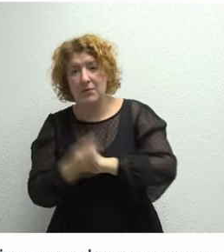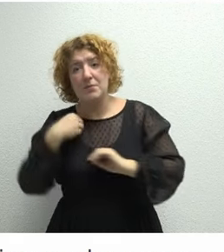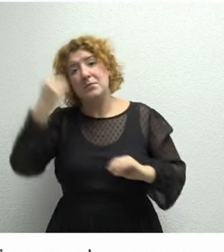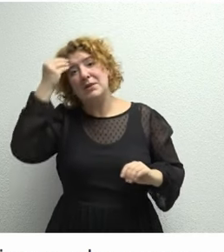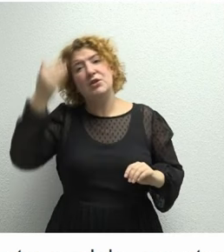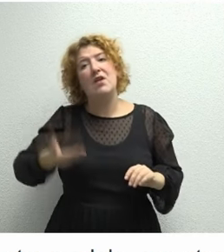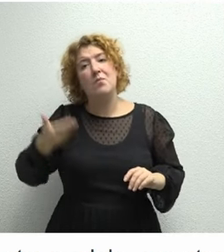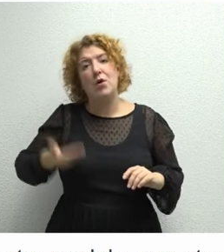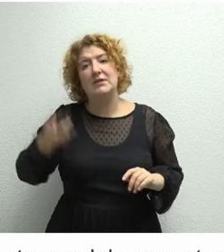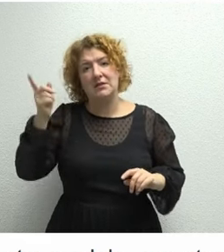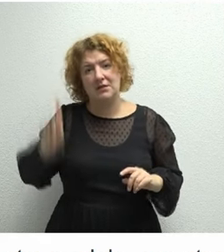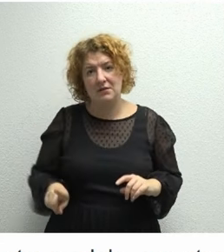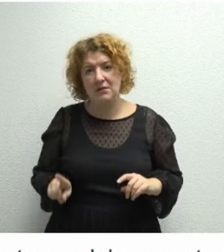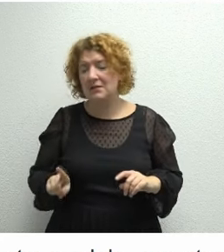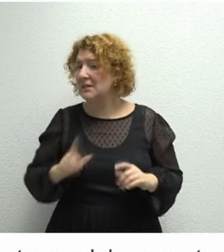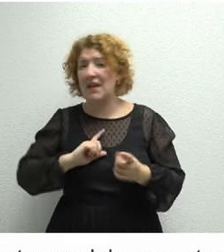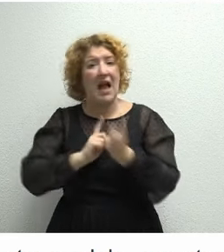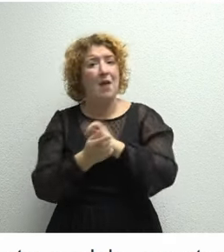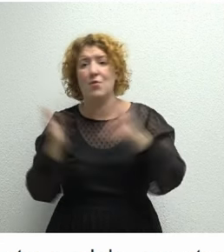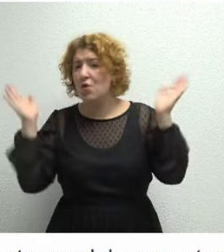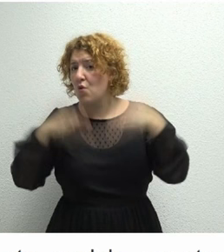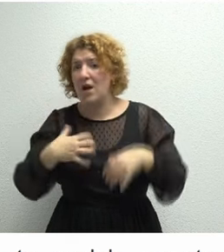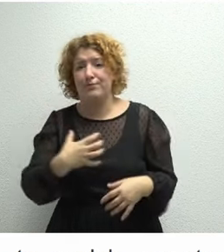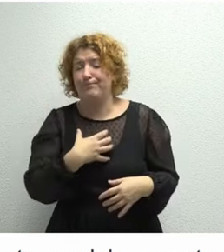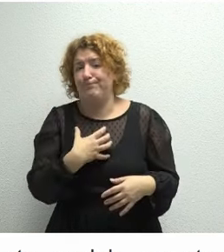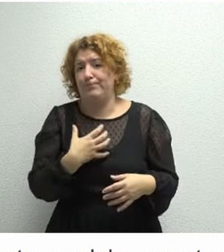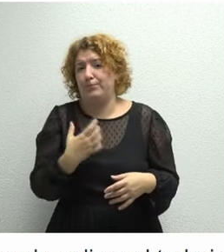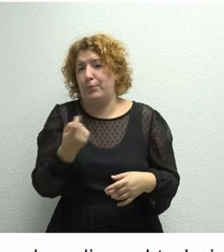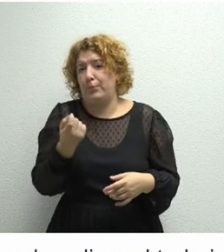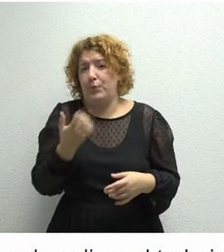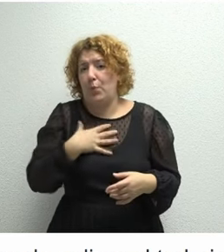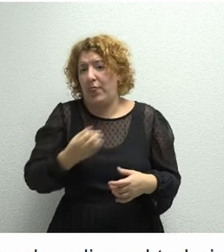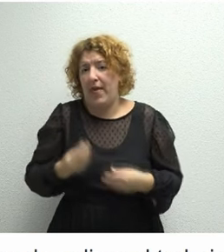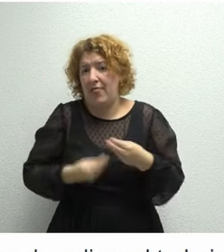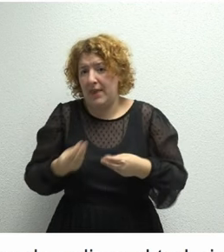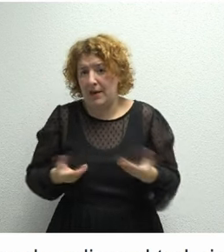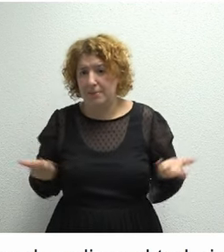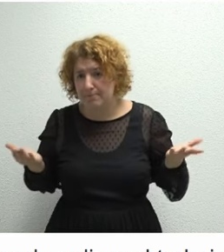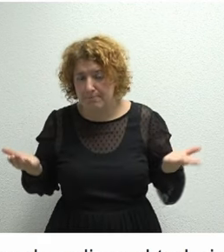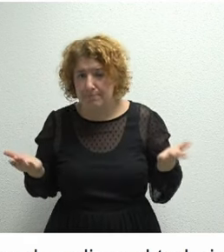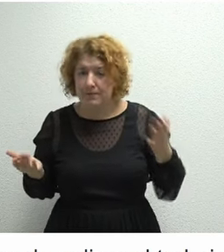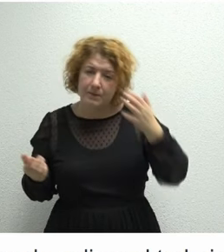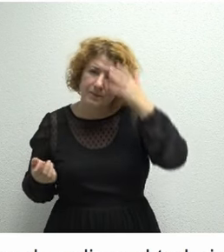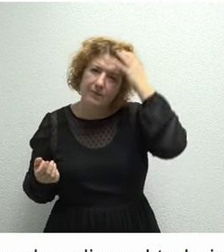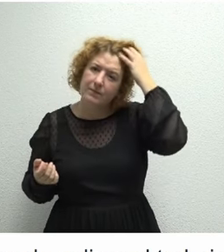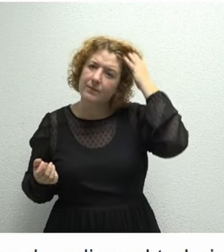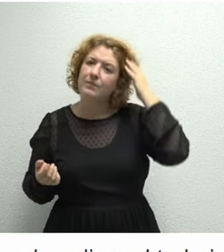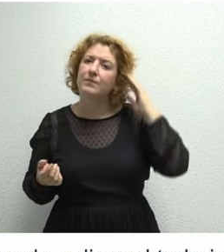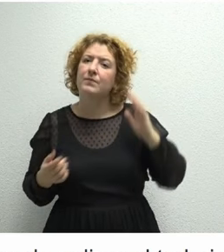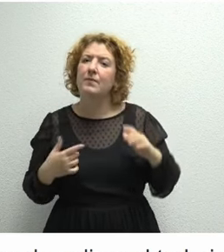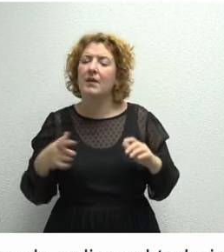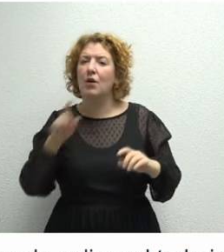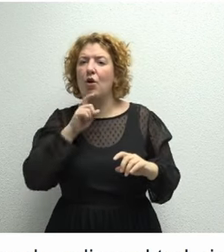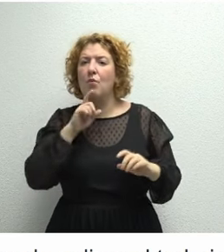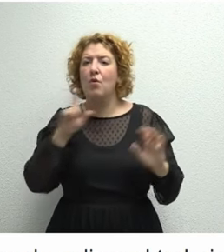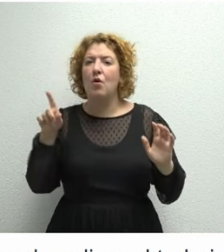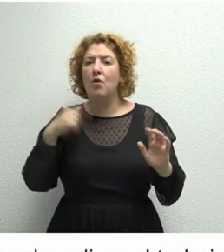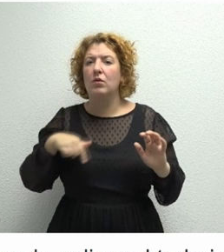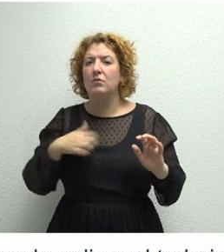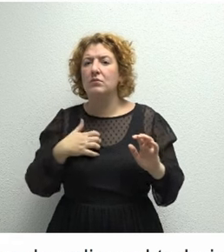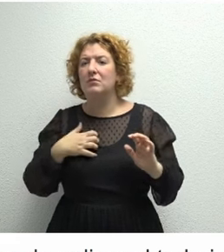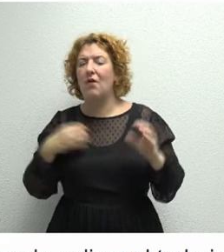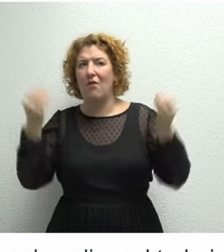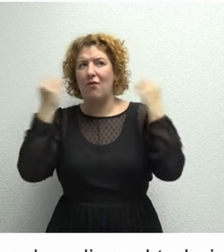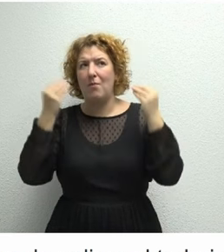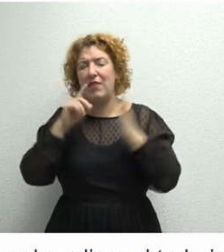es fundamental si no se da el cambio aquí hay poco que hacer o lo llevas un poco de bueno de fábrica no O ya vienes con una